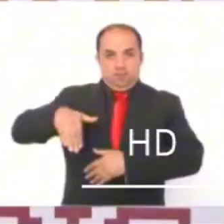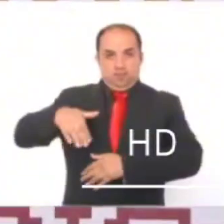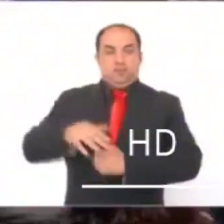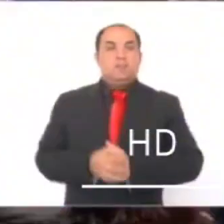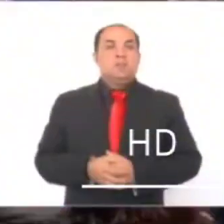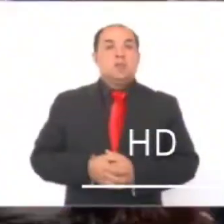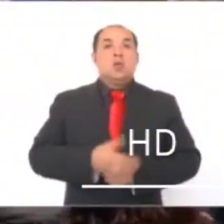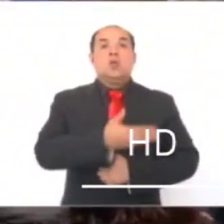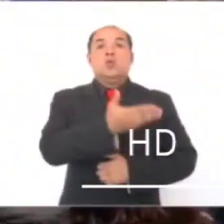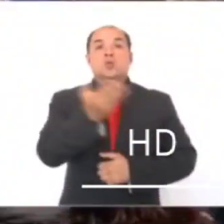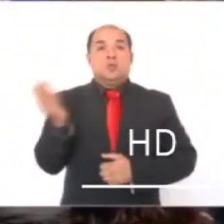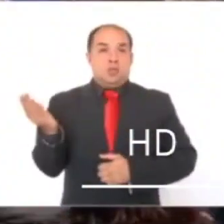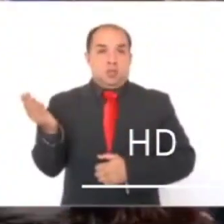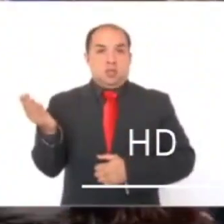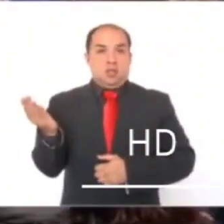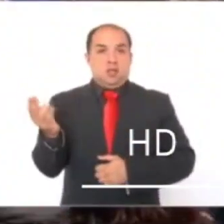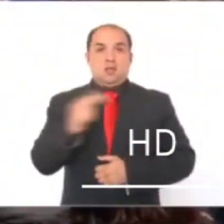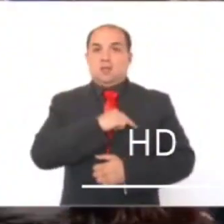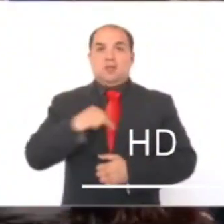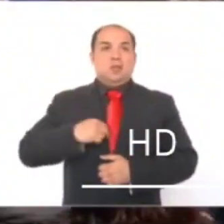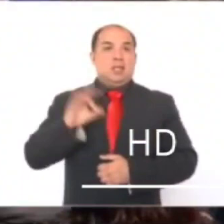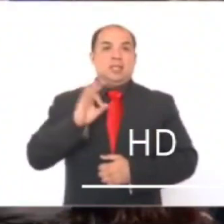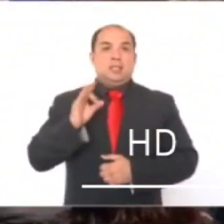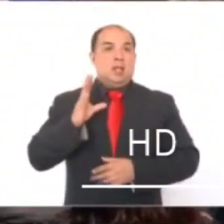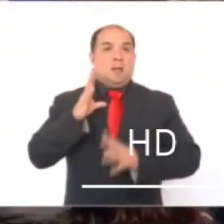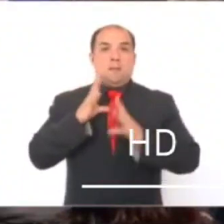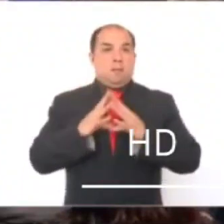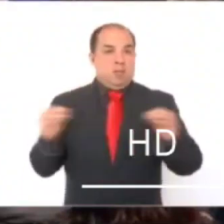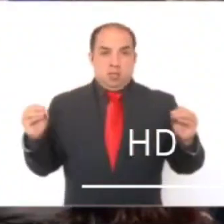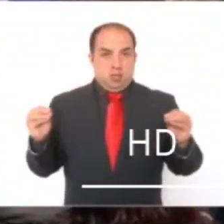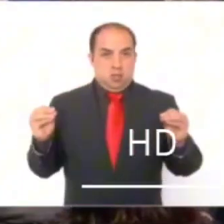sin ustedes, nosotras no existimos.